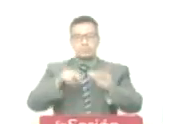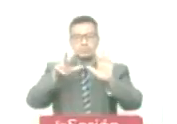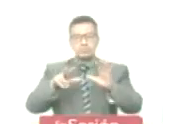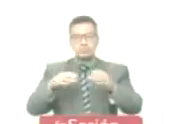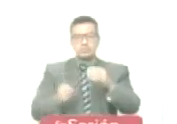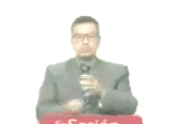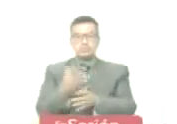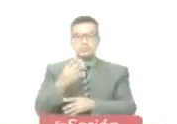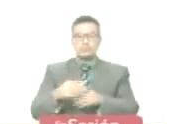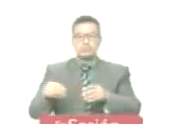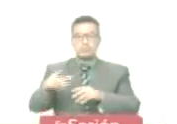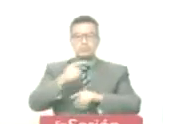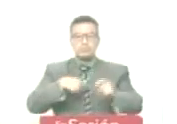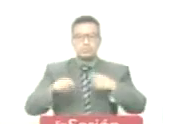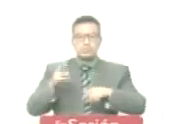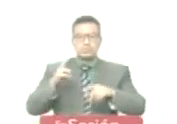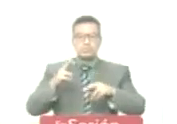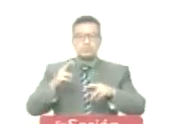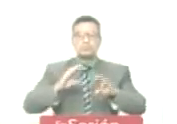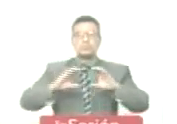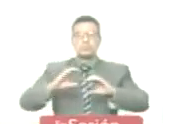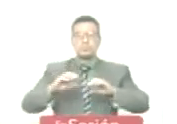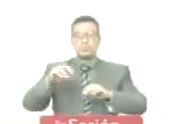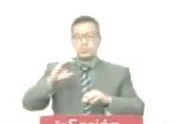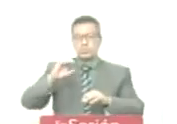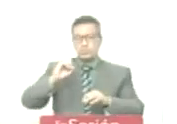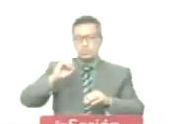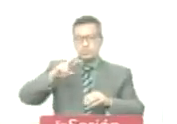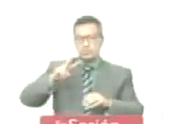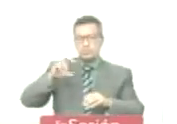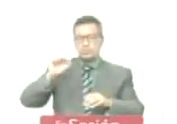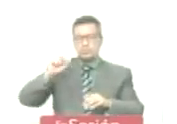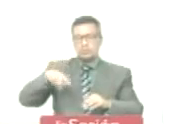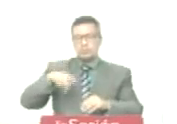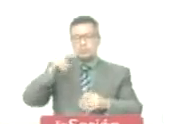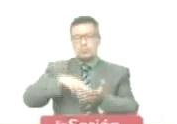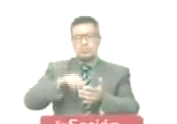Corporación Venezolana de Comercio Exterior, de Corpovex, en el año